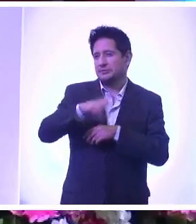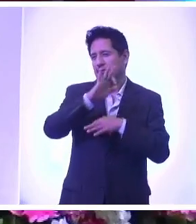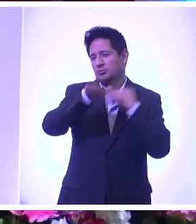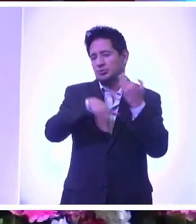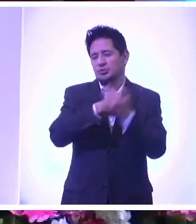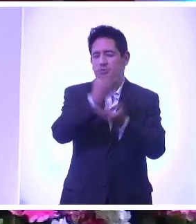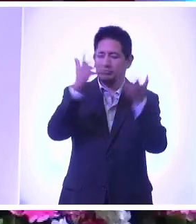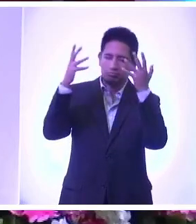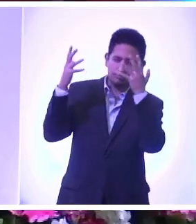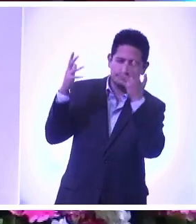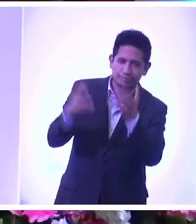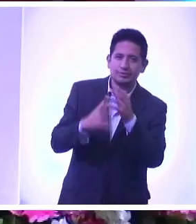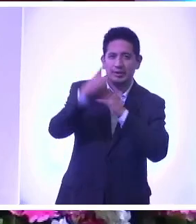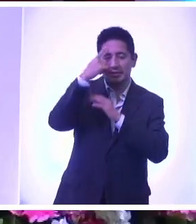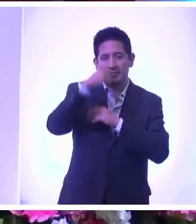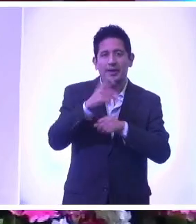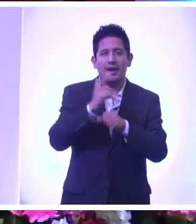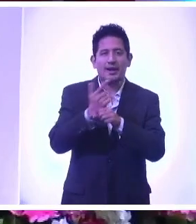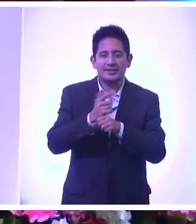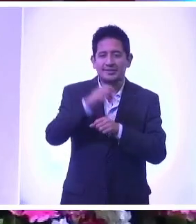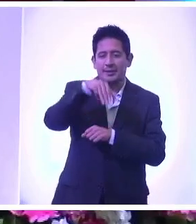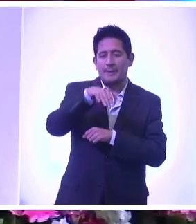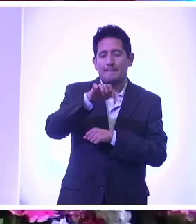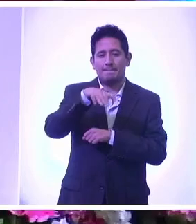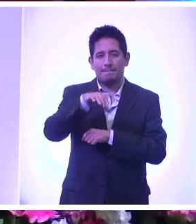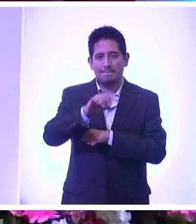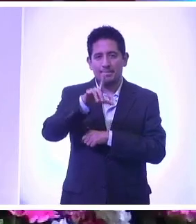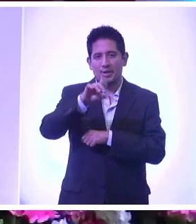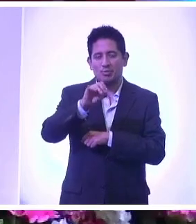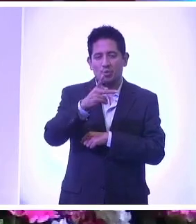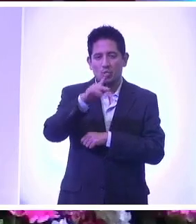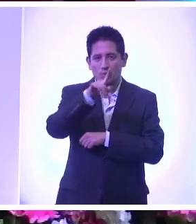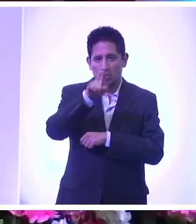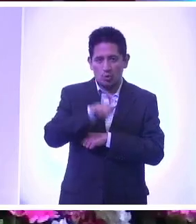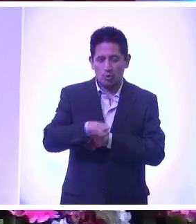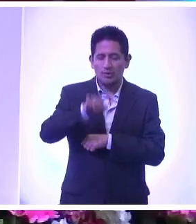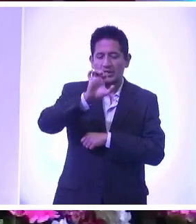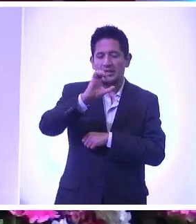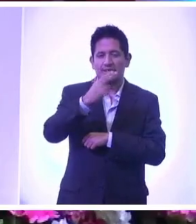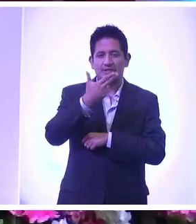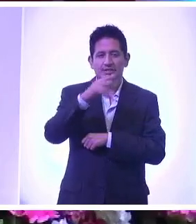fuerte por favor para el licenciado Diego López Guerrero echavarría